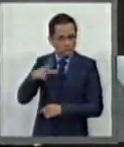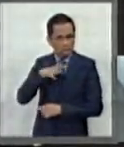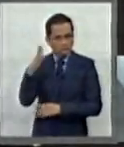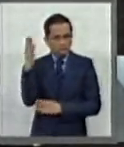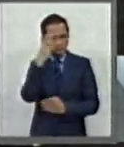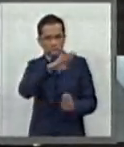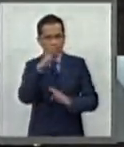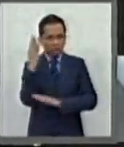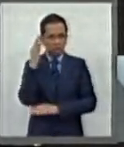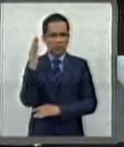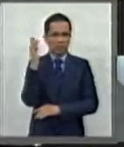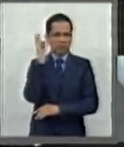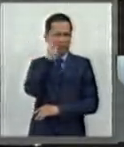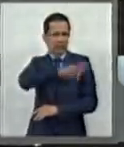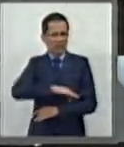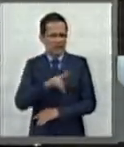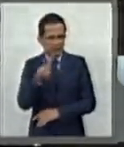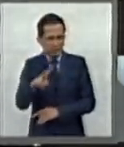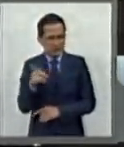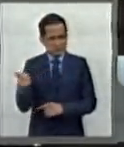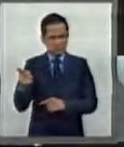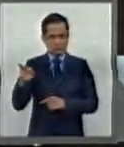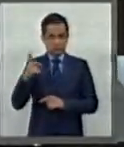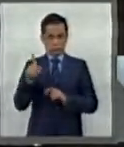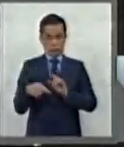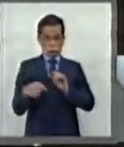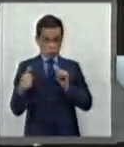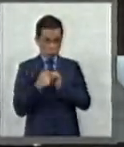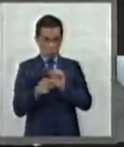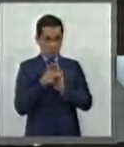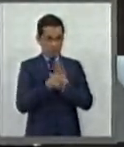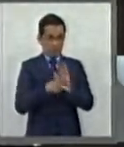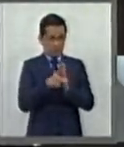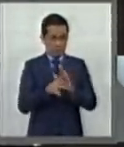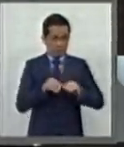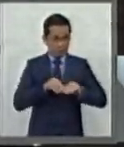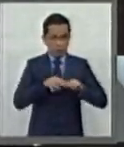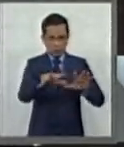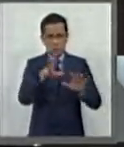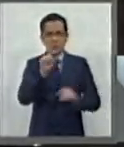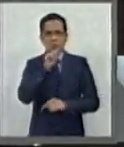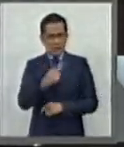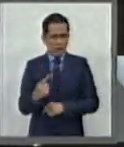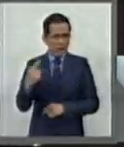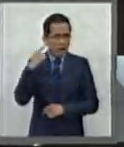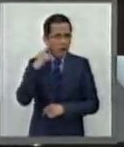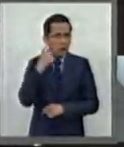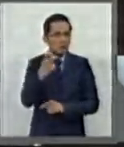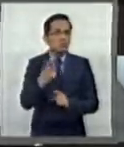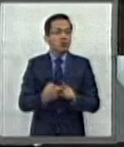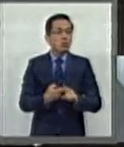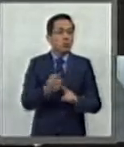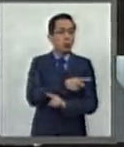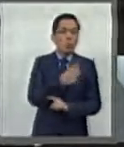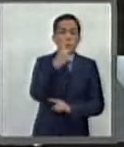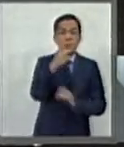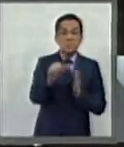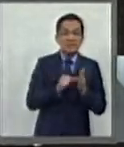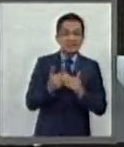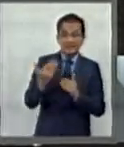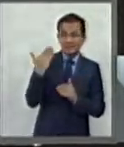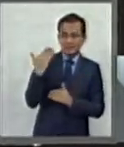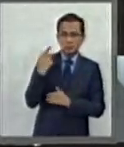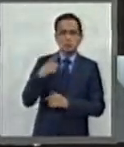infinita incongruencia, con un video con audio que tiene menos de un mes en que se ofrecen y se aceptan recursos